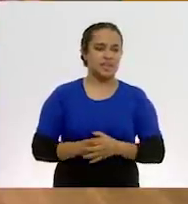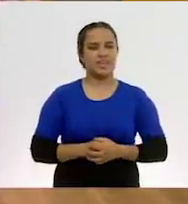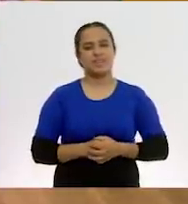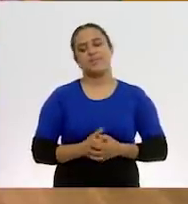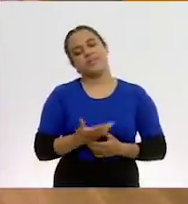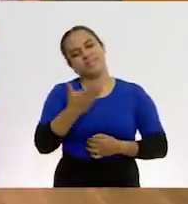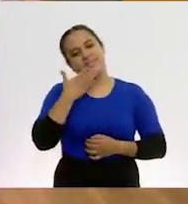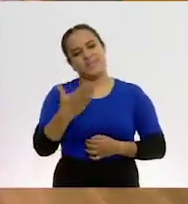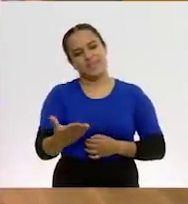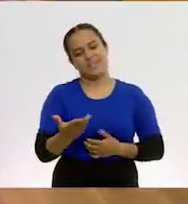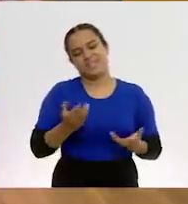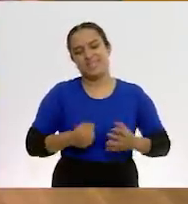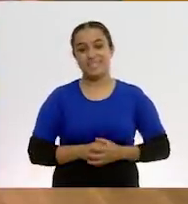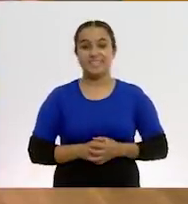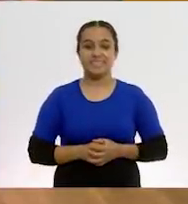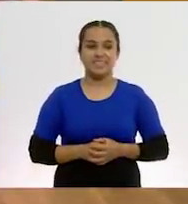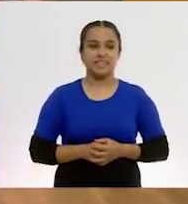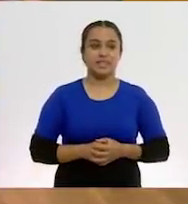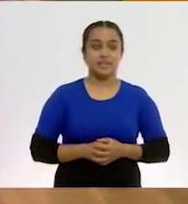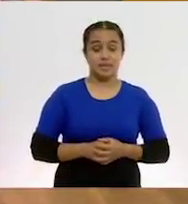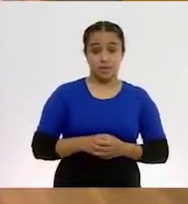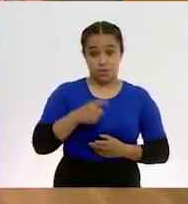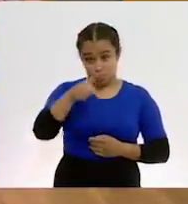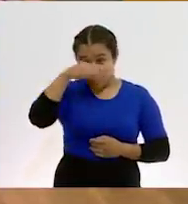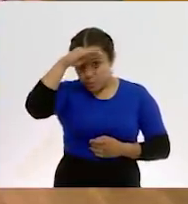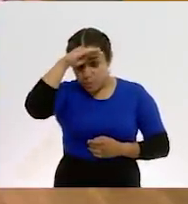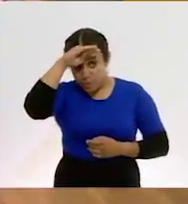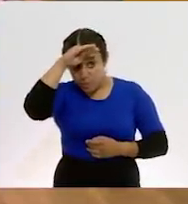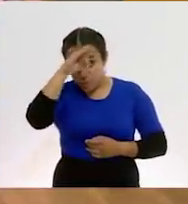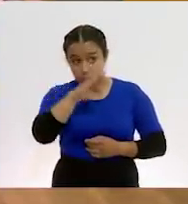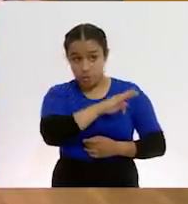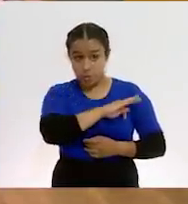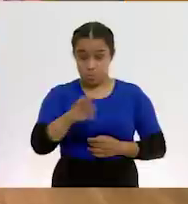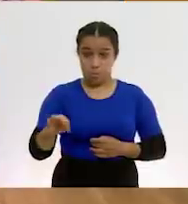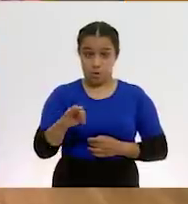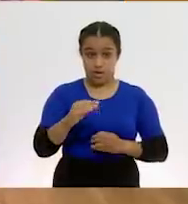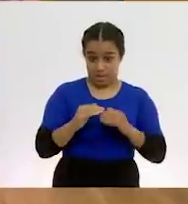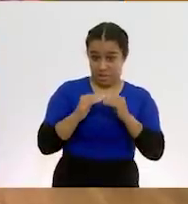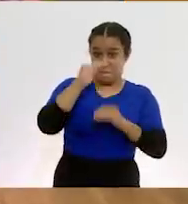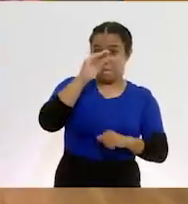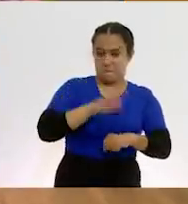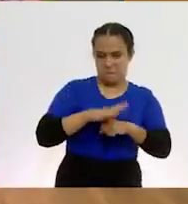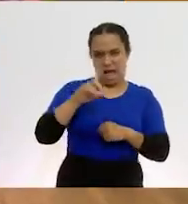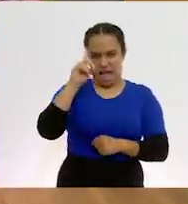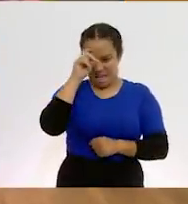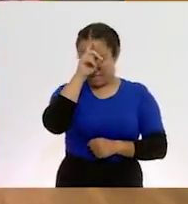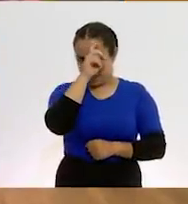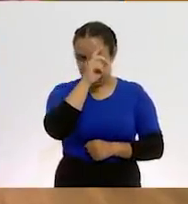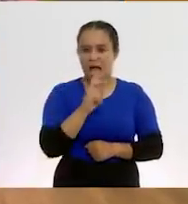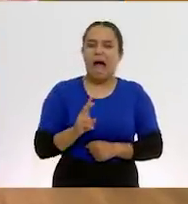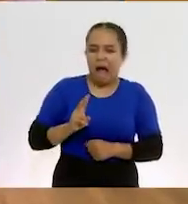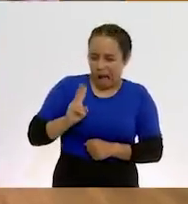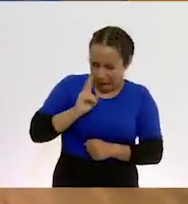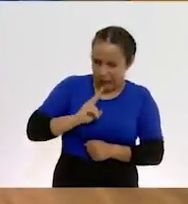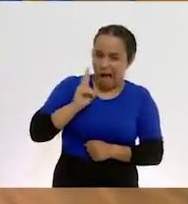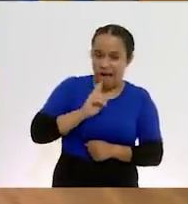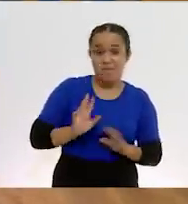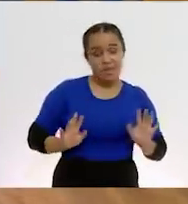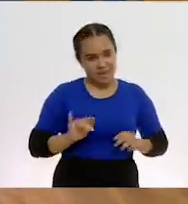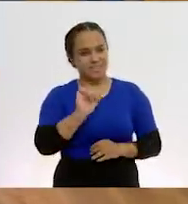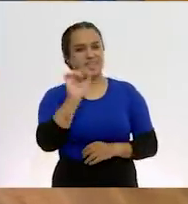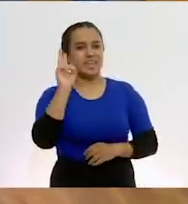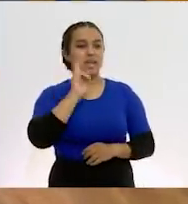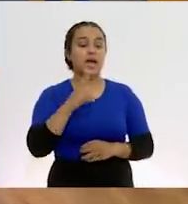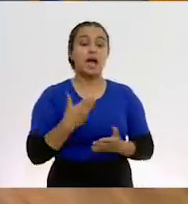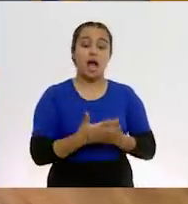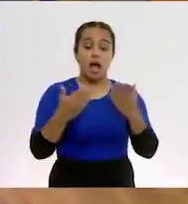Muy bien. Pues, ¿crees que se puede aumentar el nivel? ¿Vamos a intentarlo? ¡Vamos a intentarlo! Nos